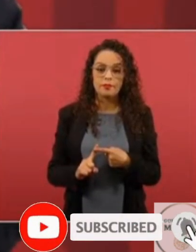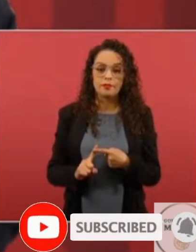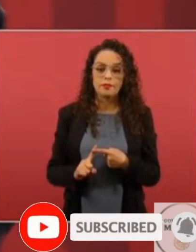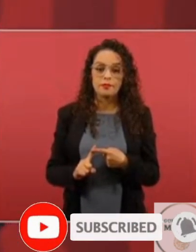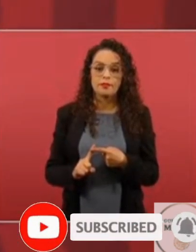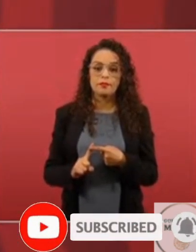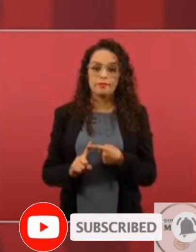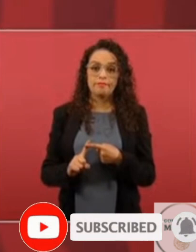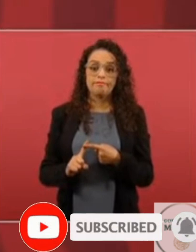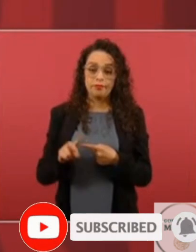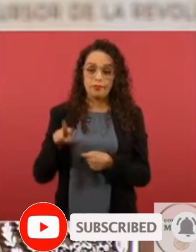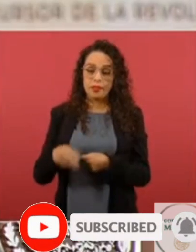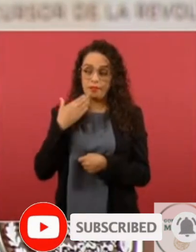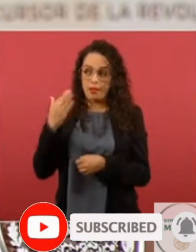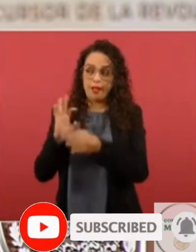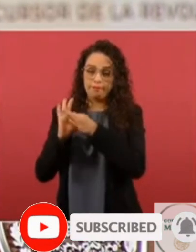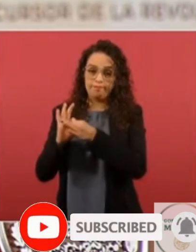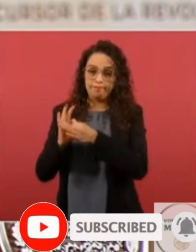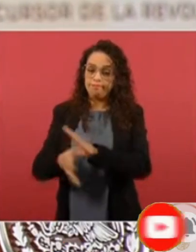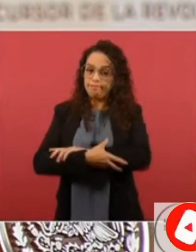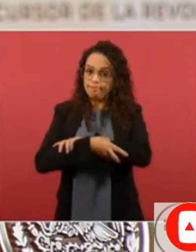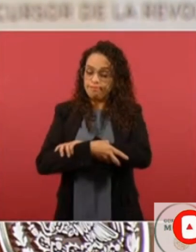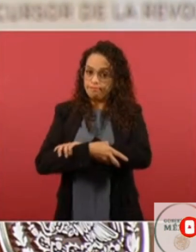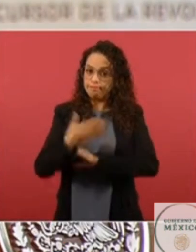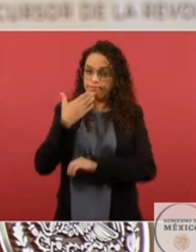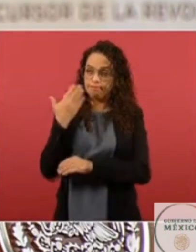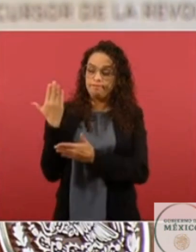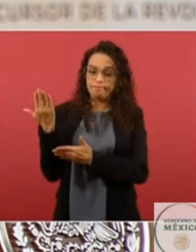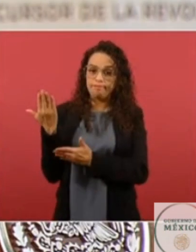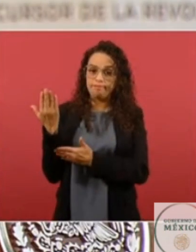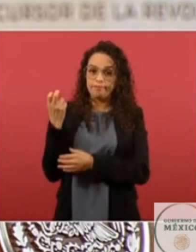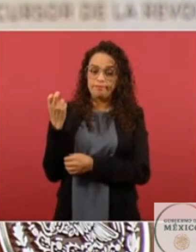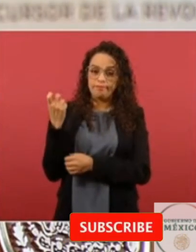hermano, solidario de Cuba,